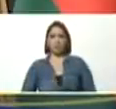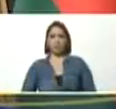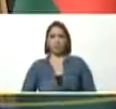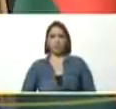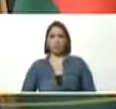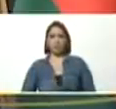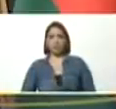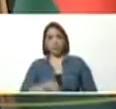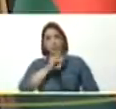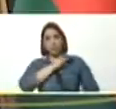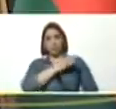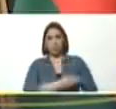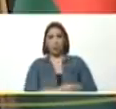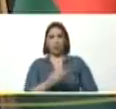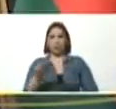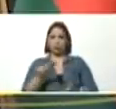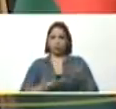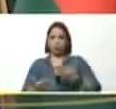una fuerza de cooperación.